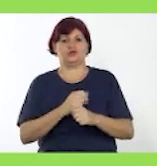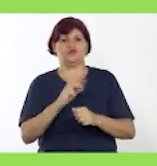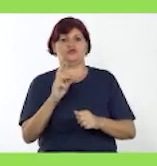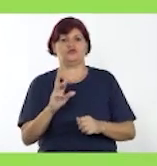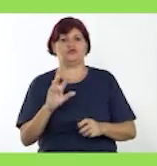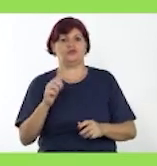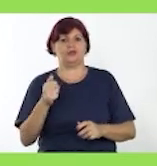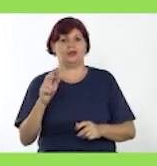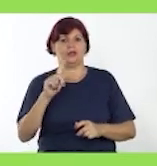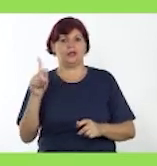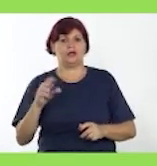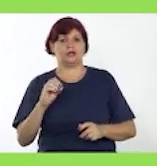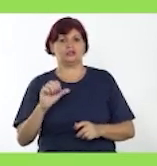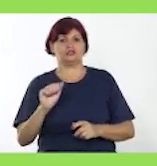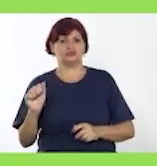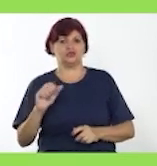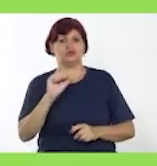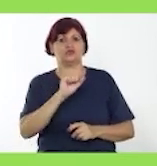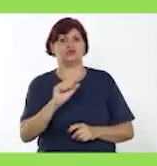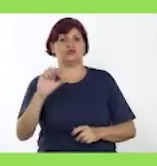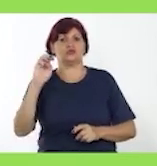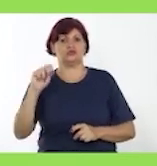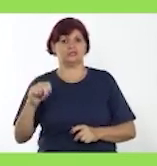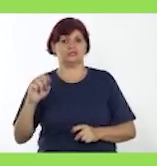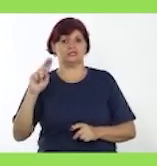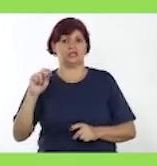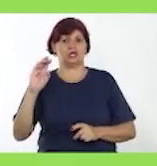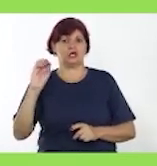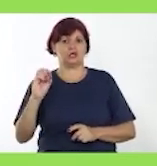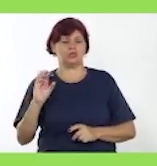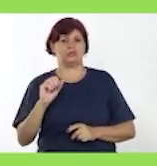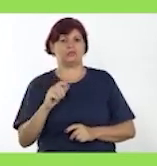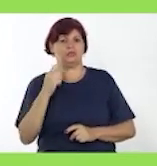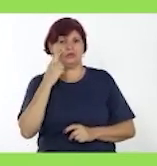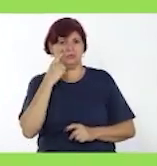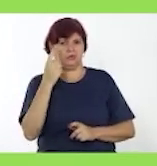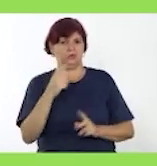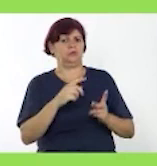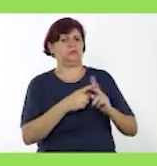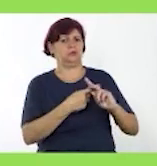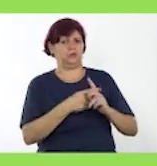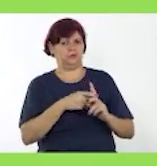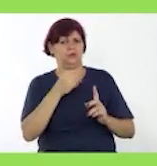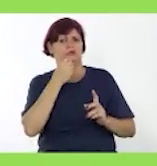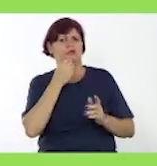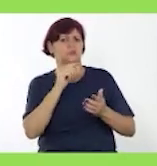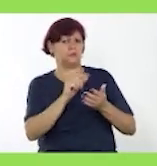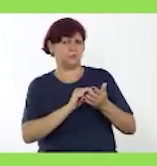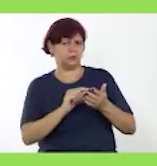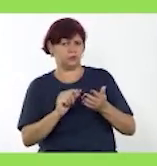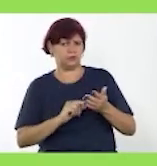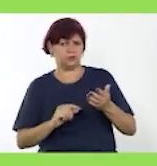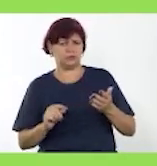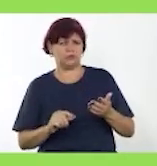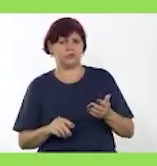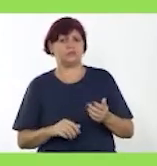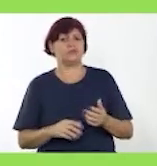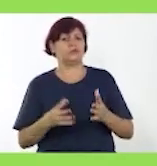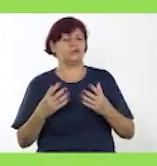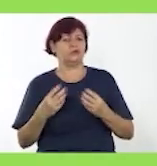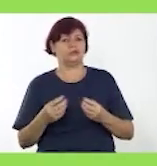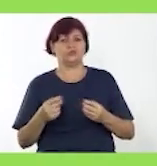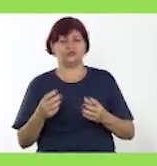razón seno. ¿De acuerdo? Ahí lo tienen resuelto, ustedes lo pueden estar mirando, lo pueden estar copiando, pero es una de las